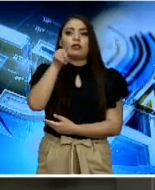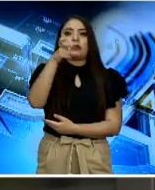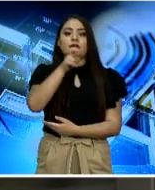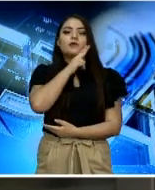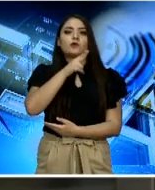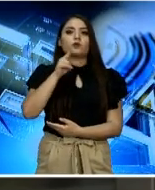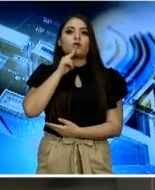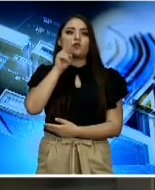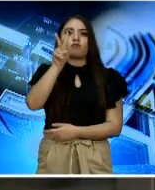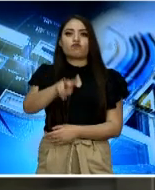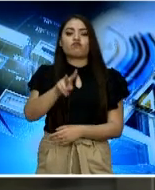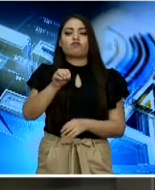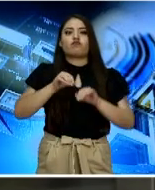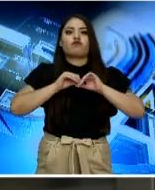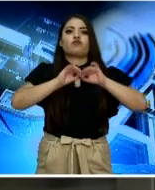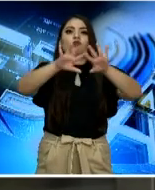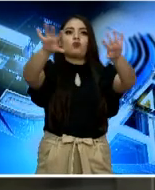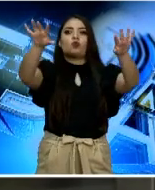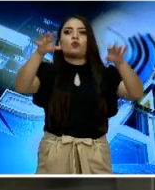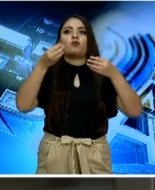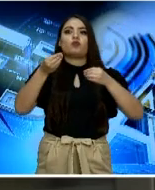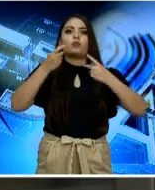sumamente comentada y fue muy